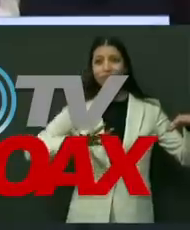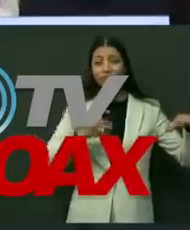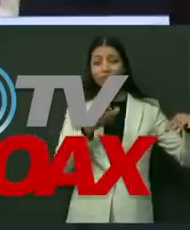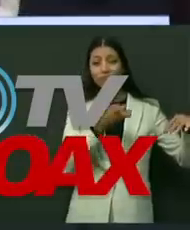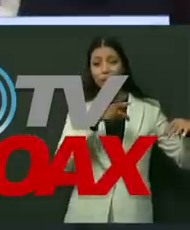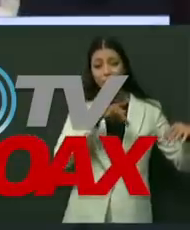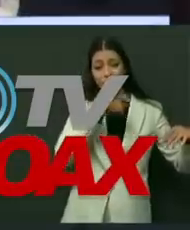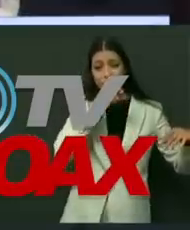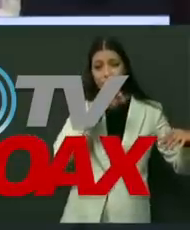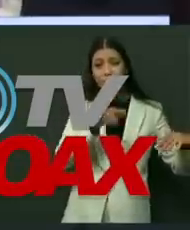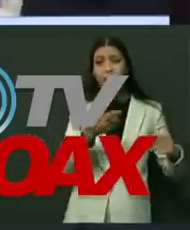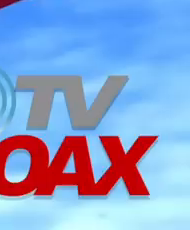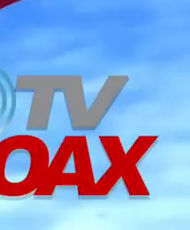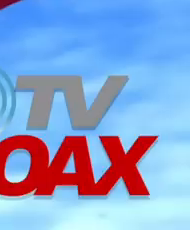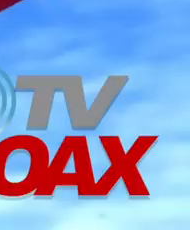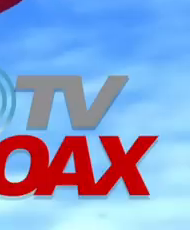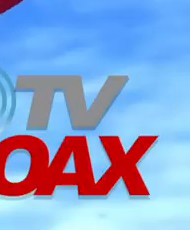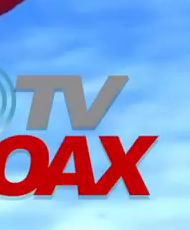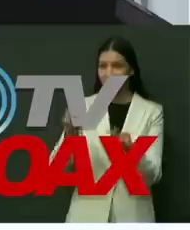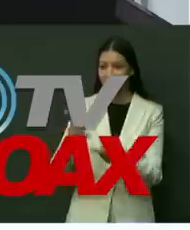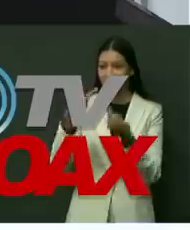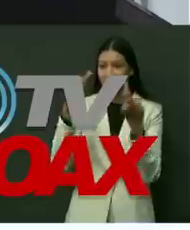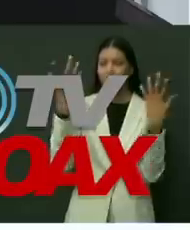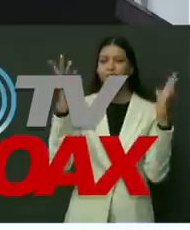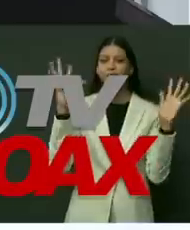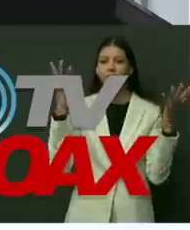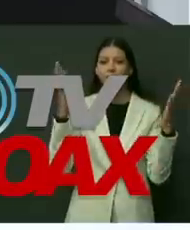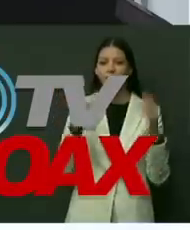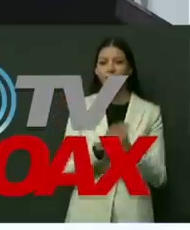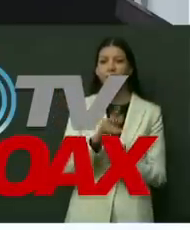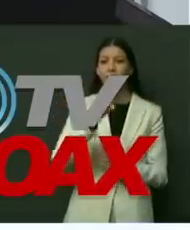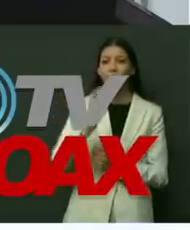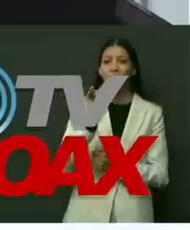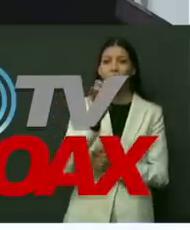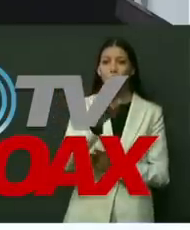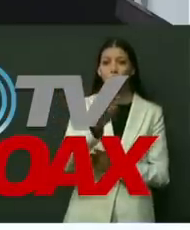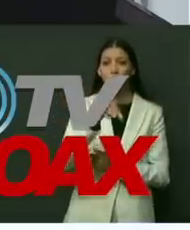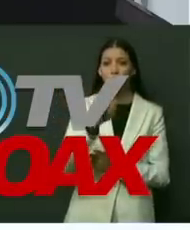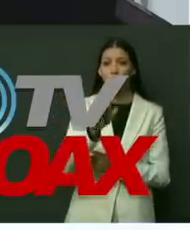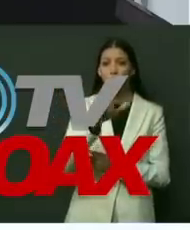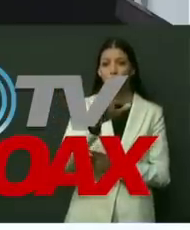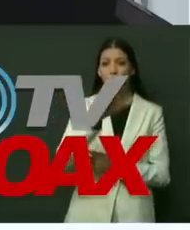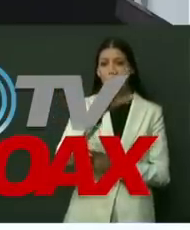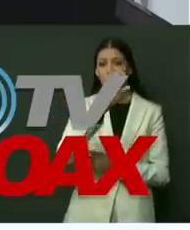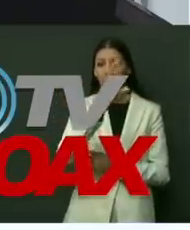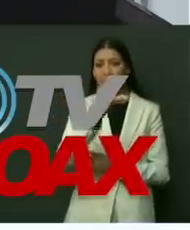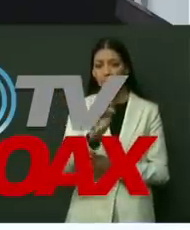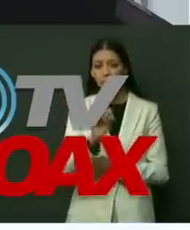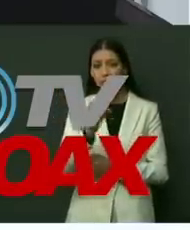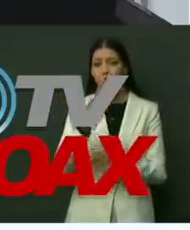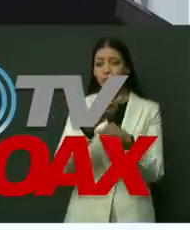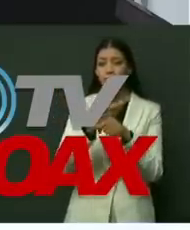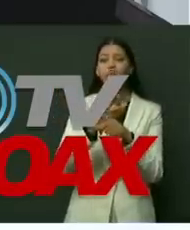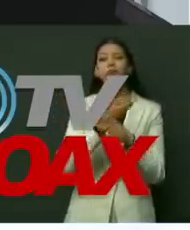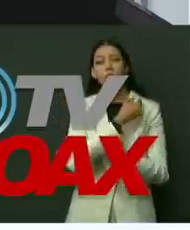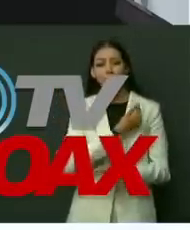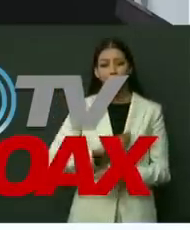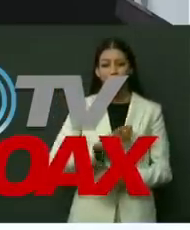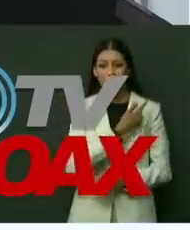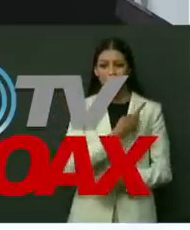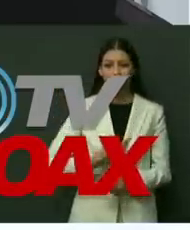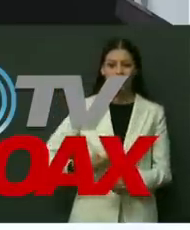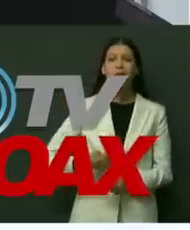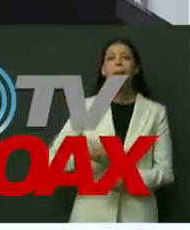asia-pacífico de la conferencia nacional de gobernadores invitó a las entidades federativas que